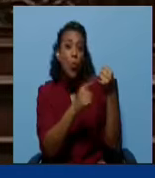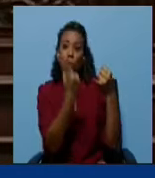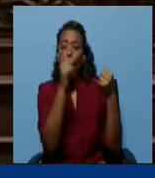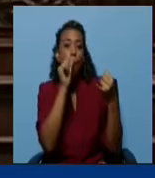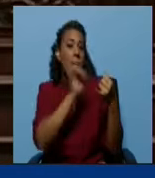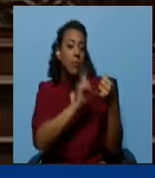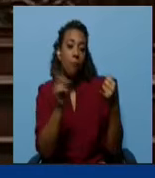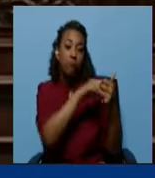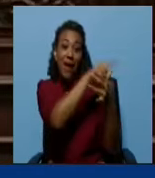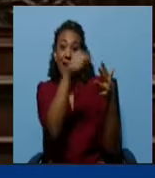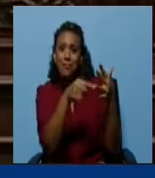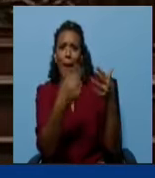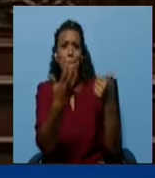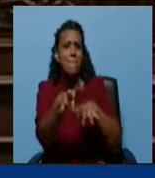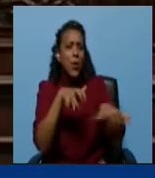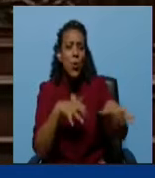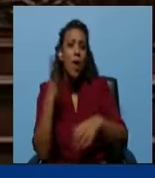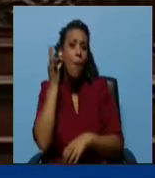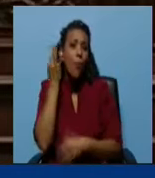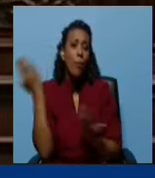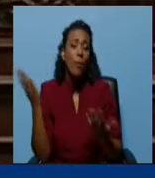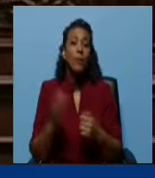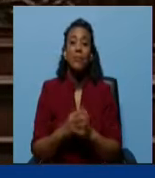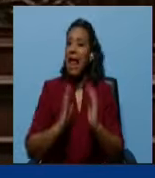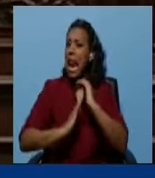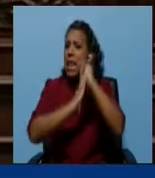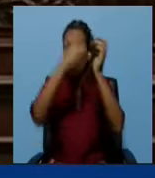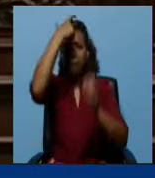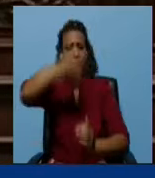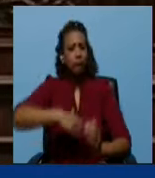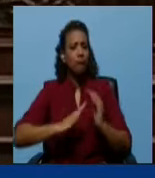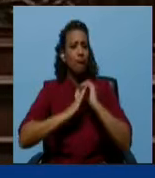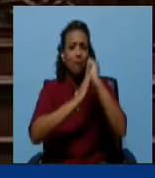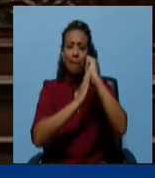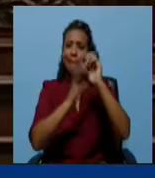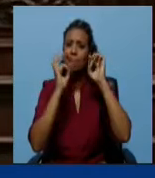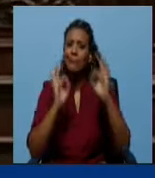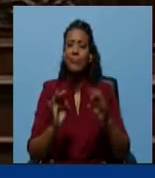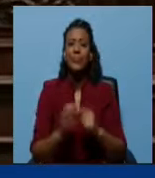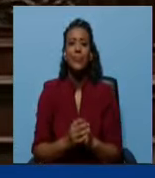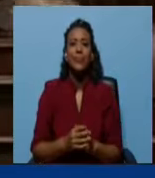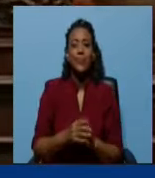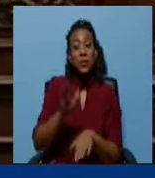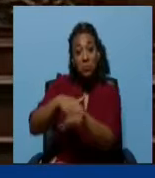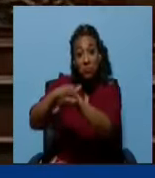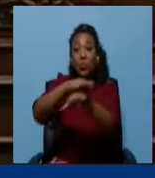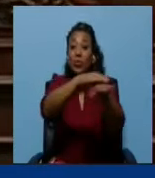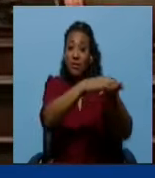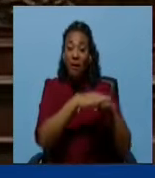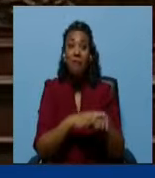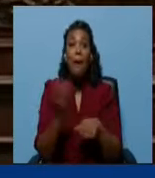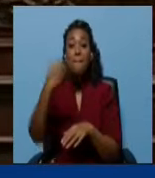gran marca esta generación de liderazgo de las mujeres, ¿verdad, Marely?